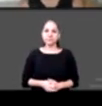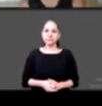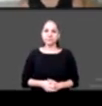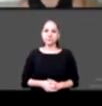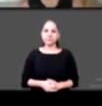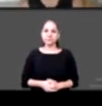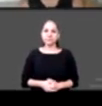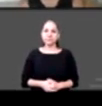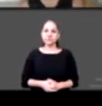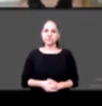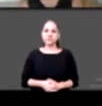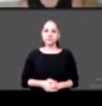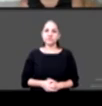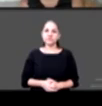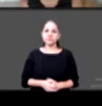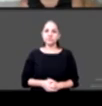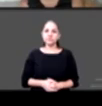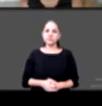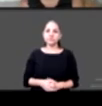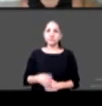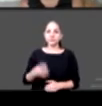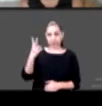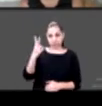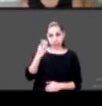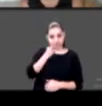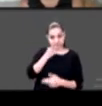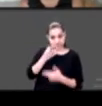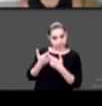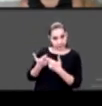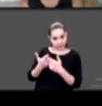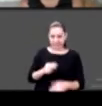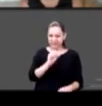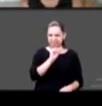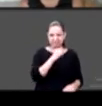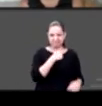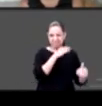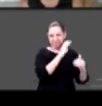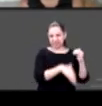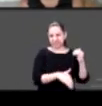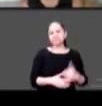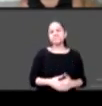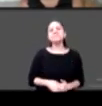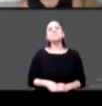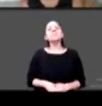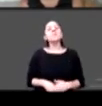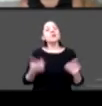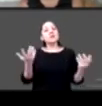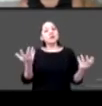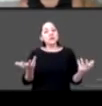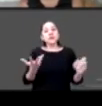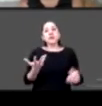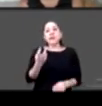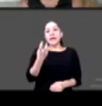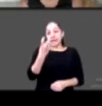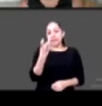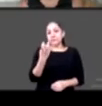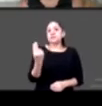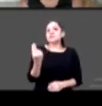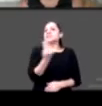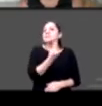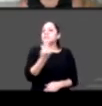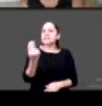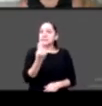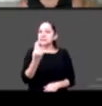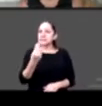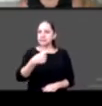Tienes 2 minutitos, Isabel, por favor. Sí, ya lo estoy terminando. En realidad, pues lo que tenemos que hacer es como